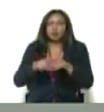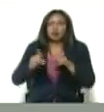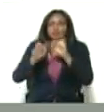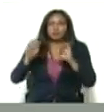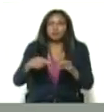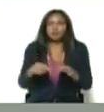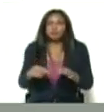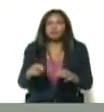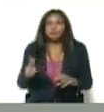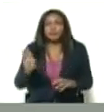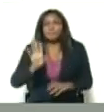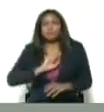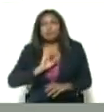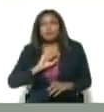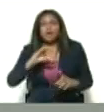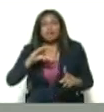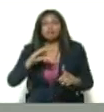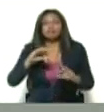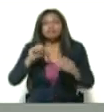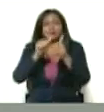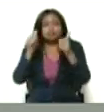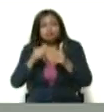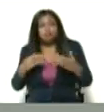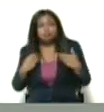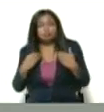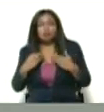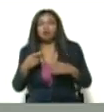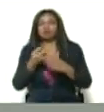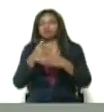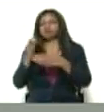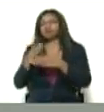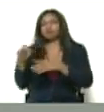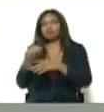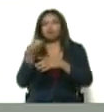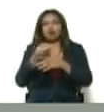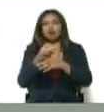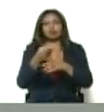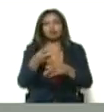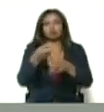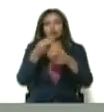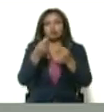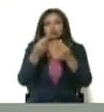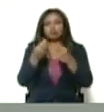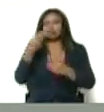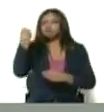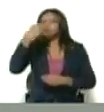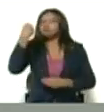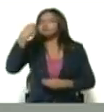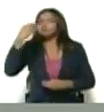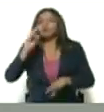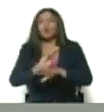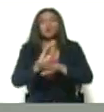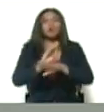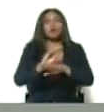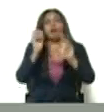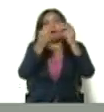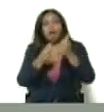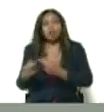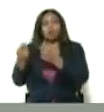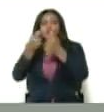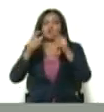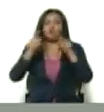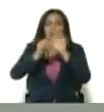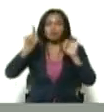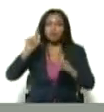la misma existencia de su sistema de vida, pues están buscando cómo, entre comillas, proteger la economía,